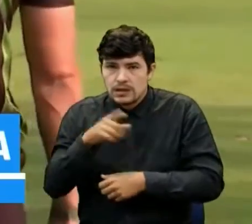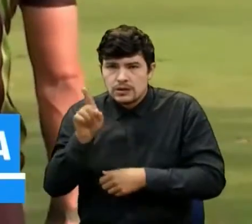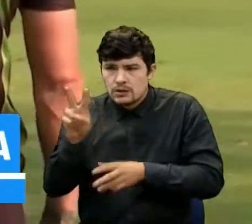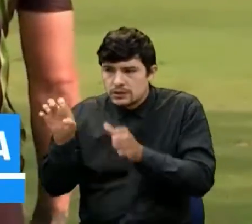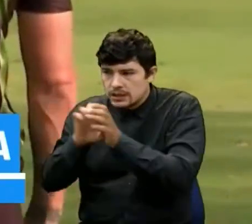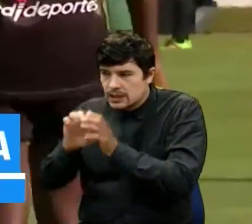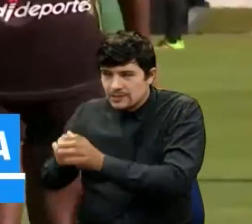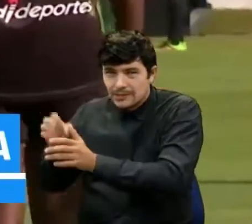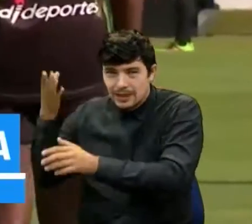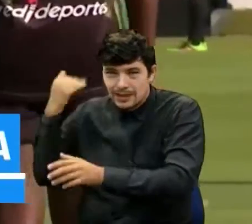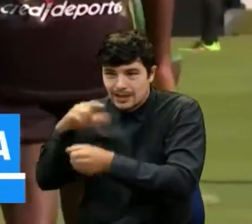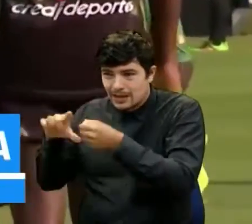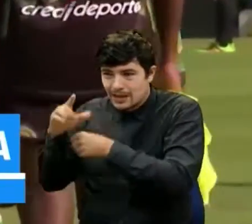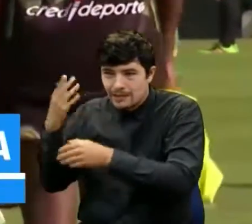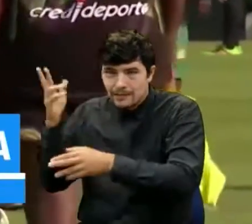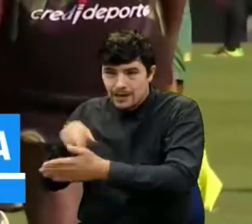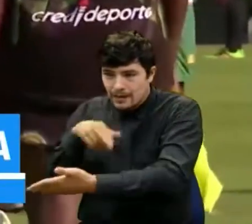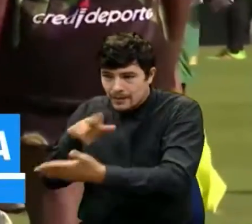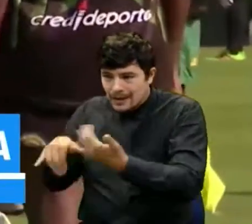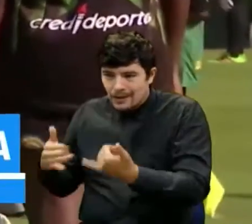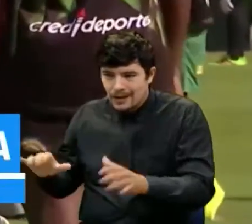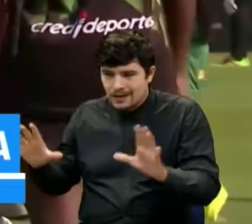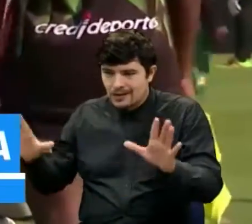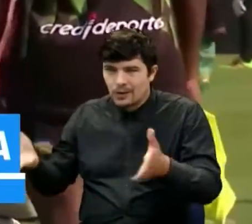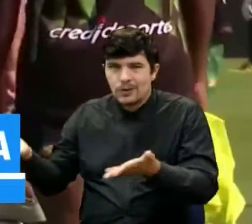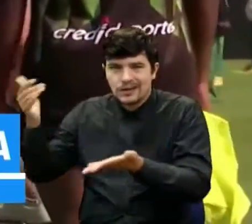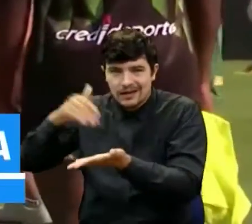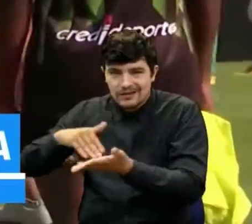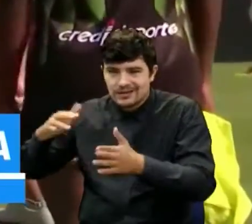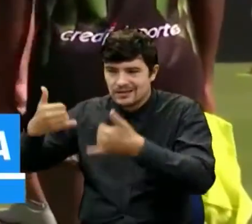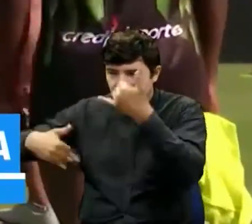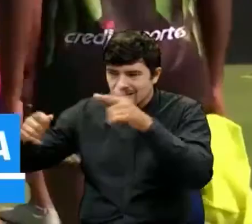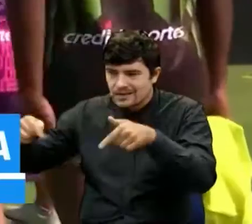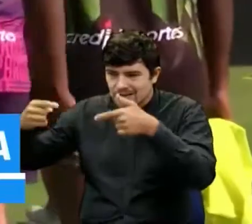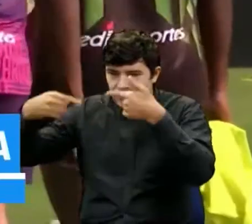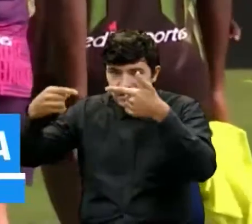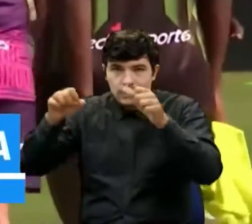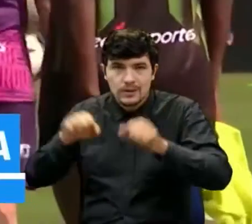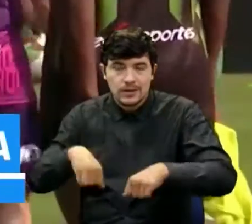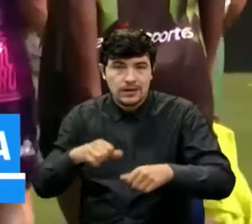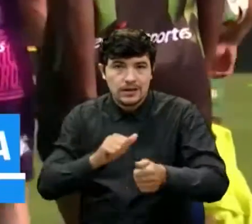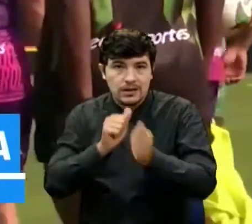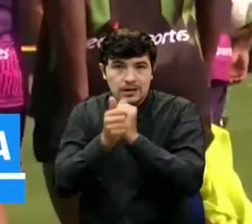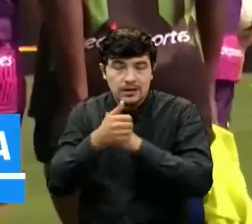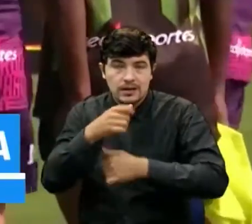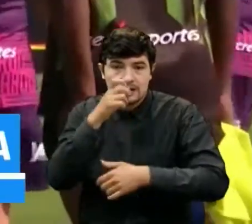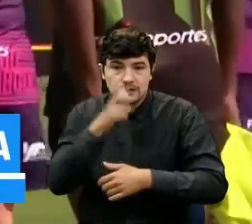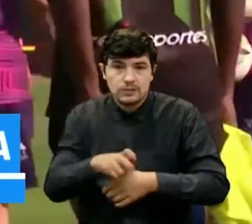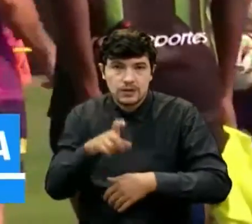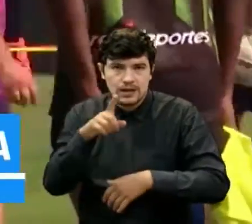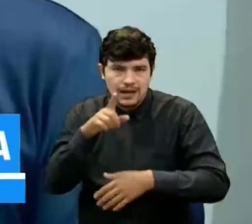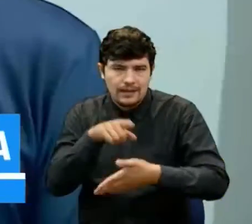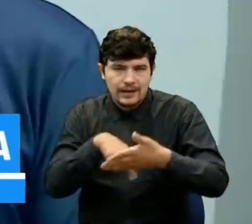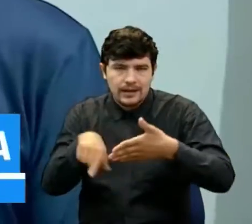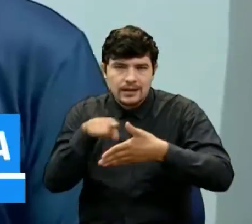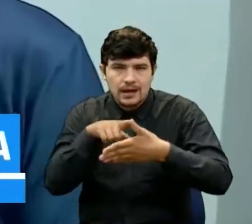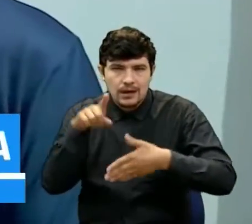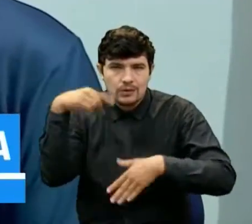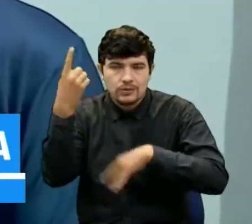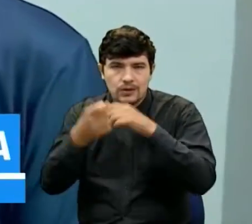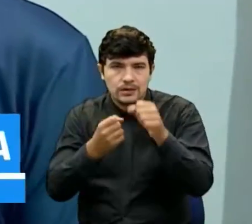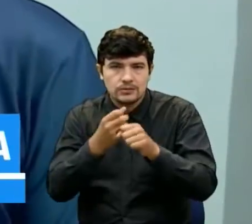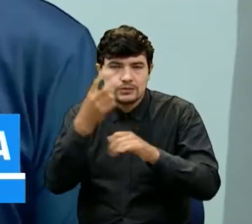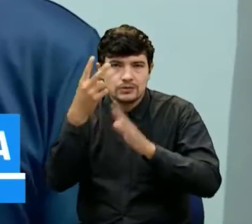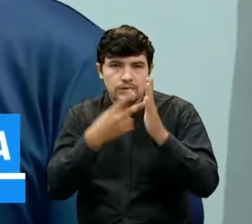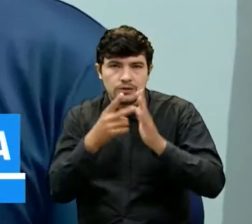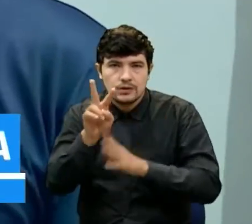equipos eliminados de la liga y que le dará un cupo al ganador para jugar ante el Deportivo Cali por un puesto en la Copa Sudamericana del año 2021. Yo creo que